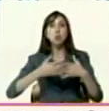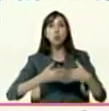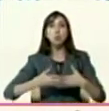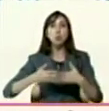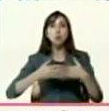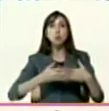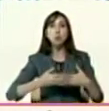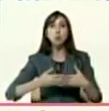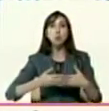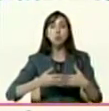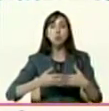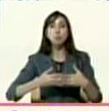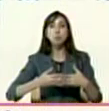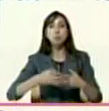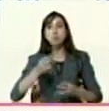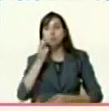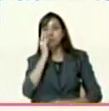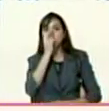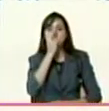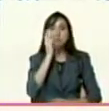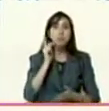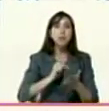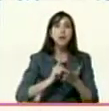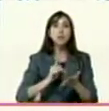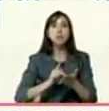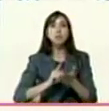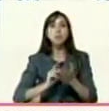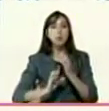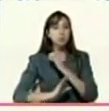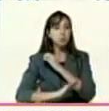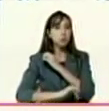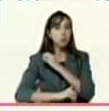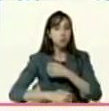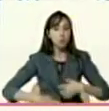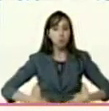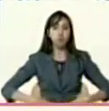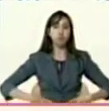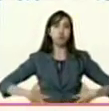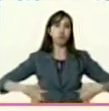de la trama de corrupción multimillonaria